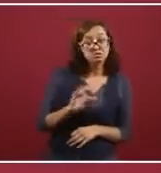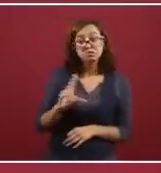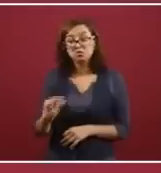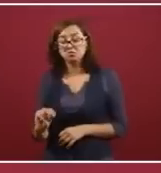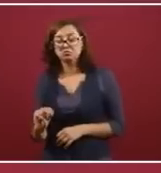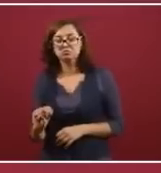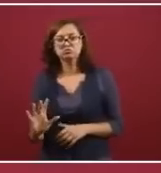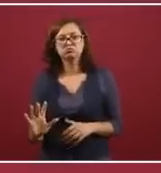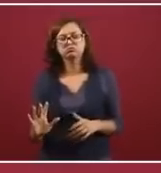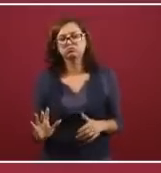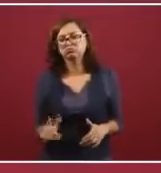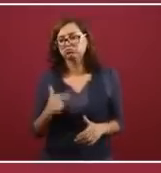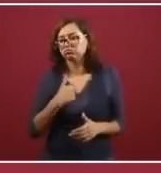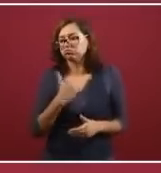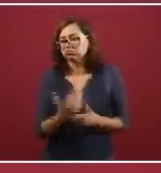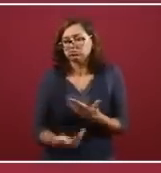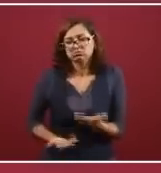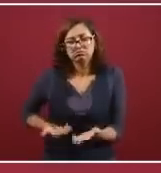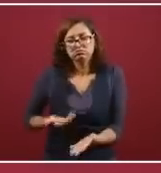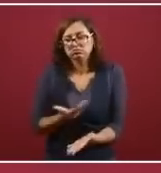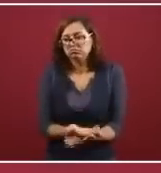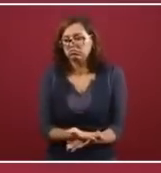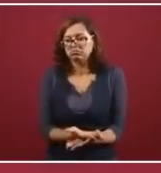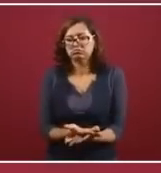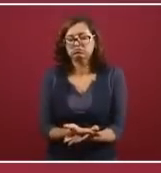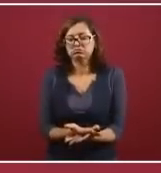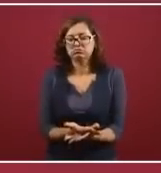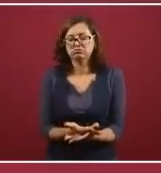pues mi propuesta